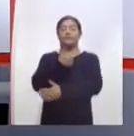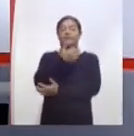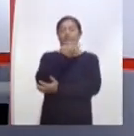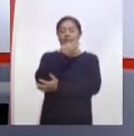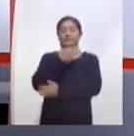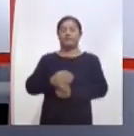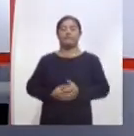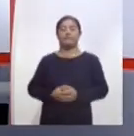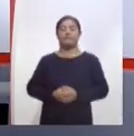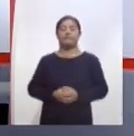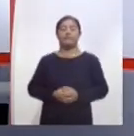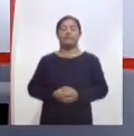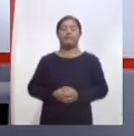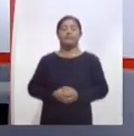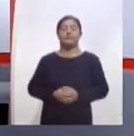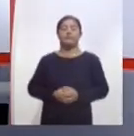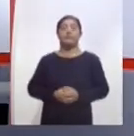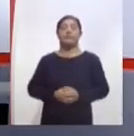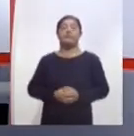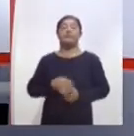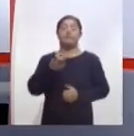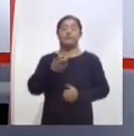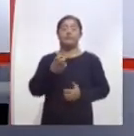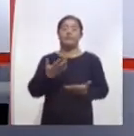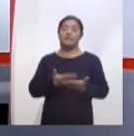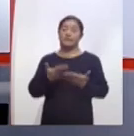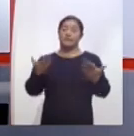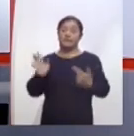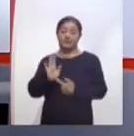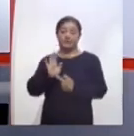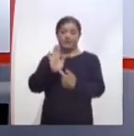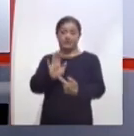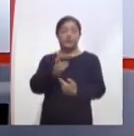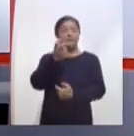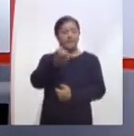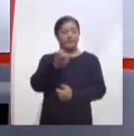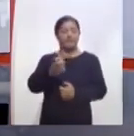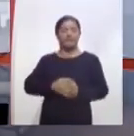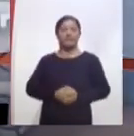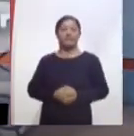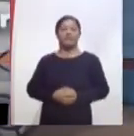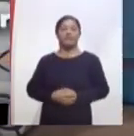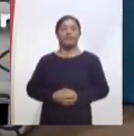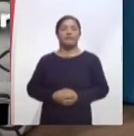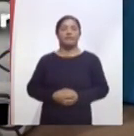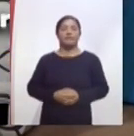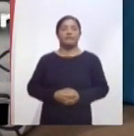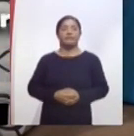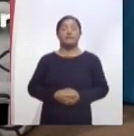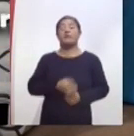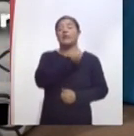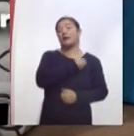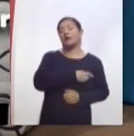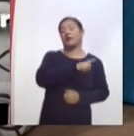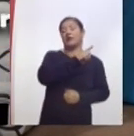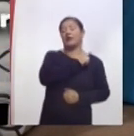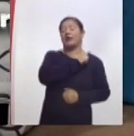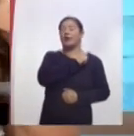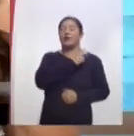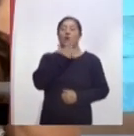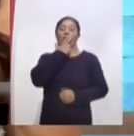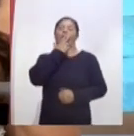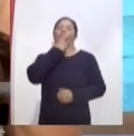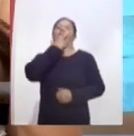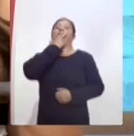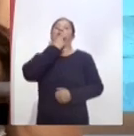2:06 p.m. y precisamente vamos a presentarle dicho spot de la campaña. La salud es nuestro tesoro más